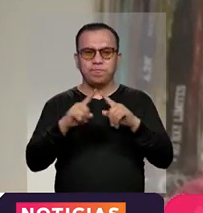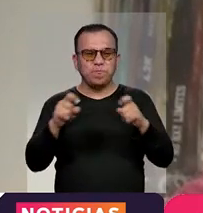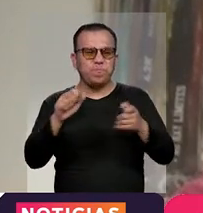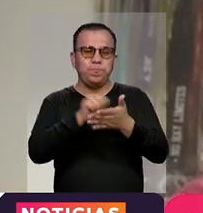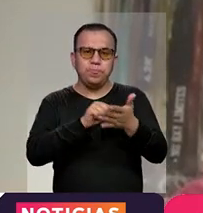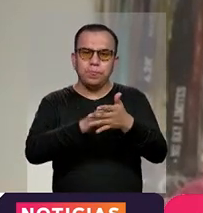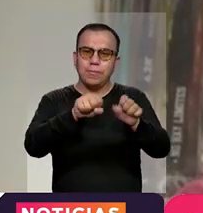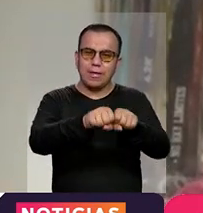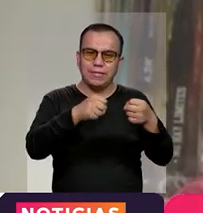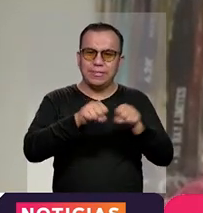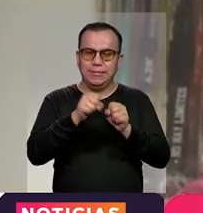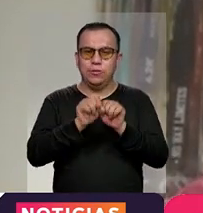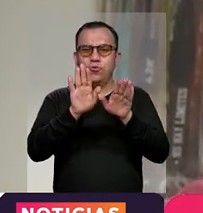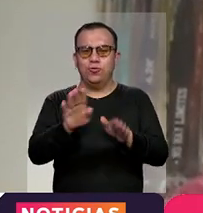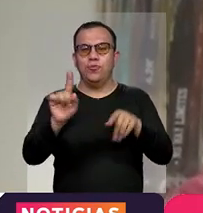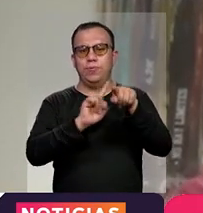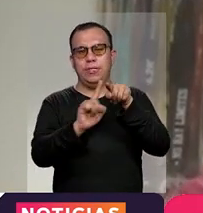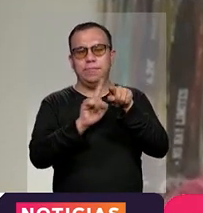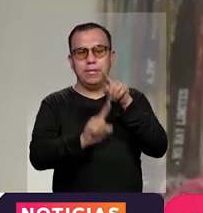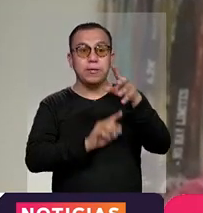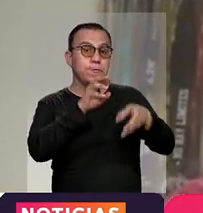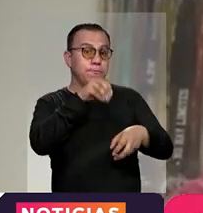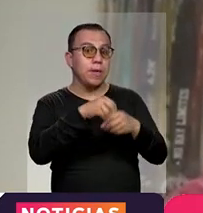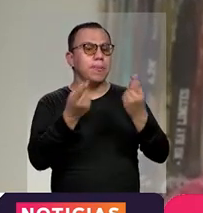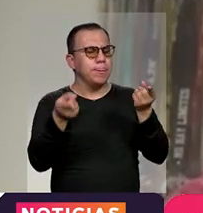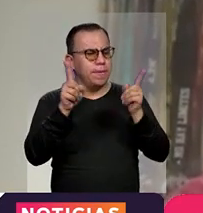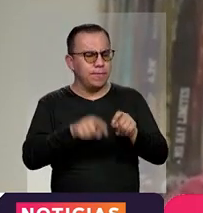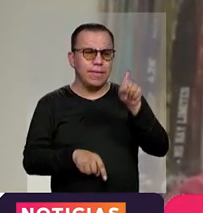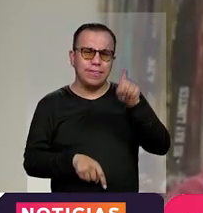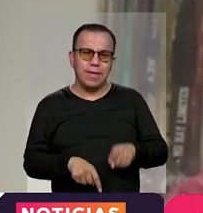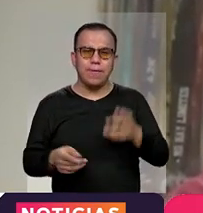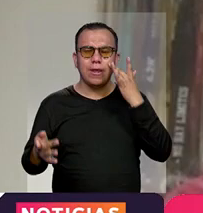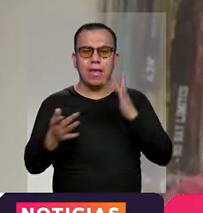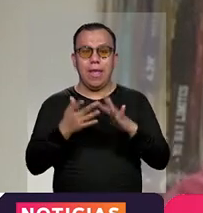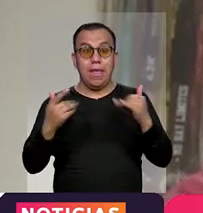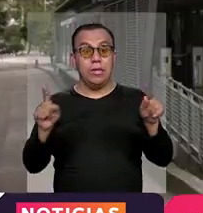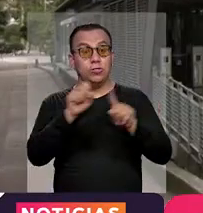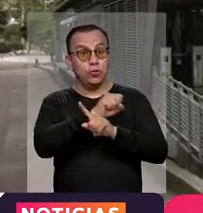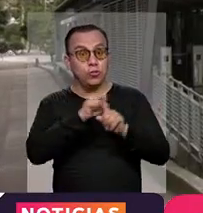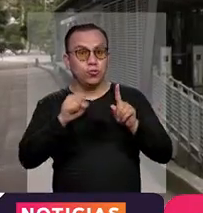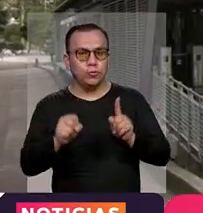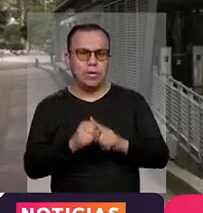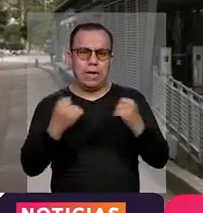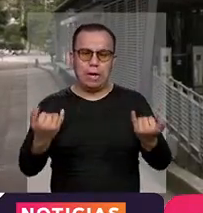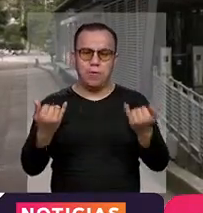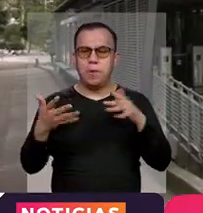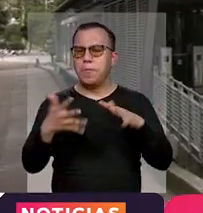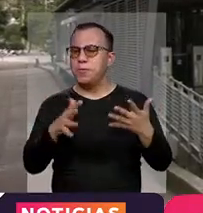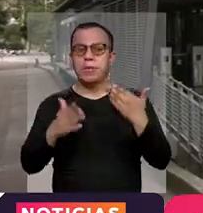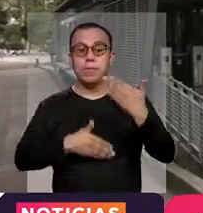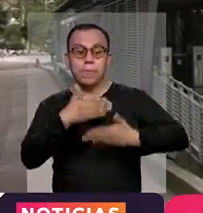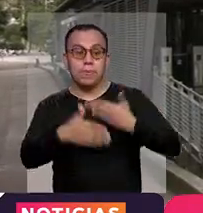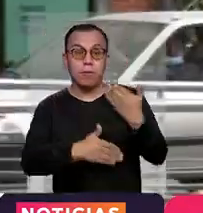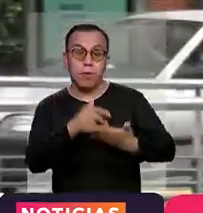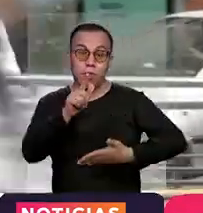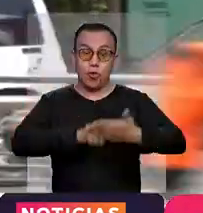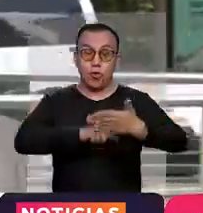inmuebles de Transmilenio. También debe haber una adecuación social. Se tiene previsto que los contratos